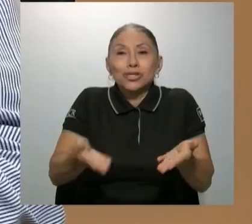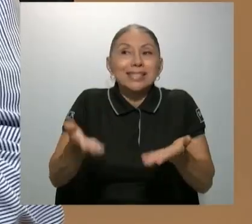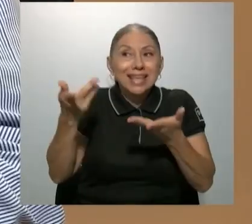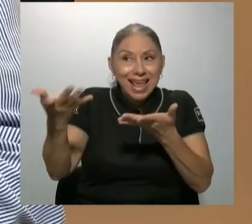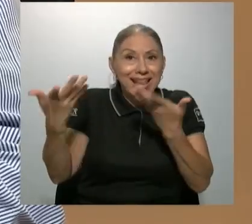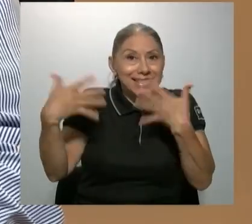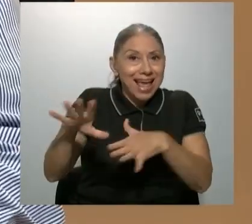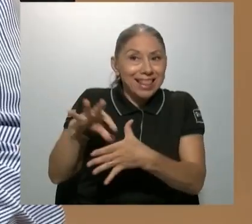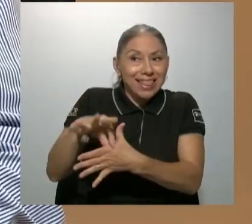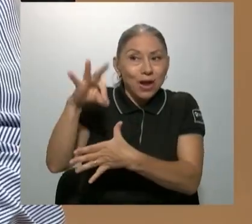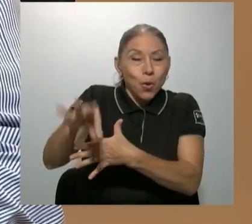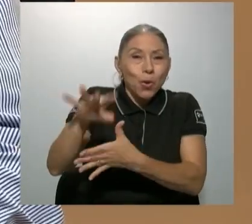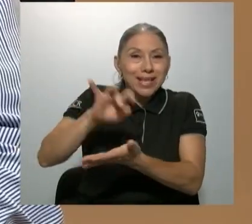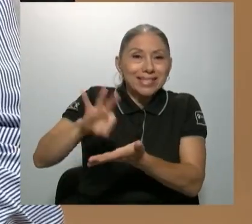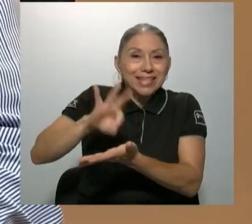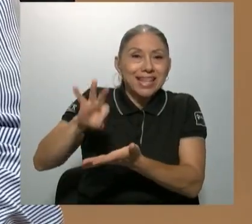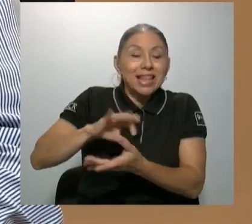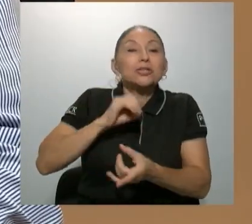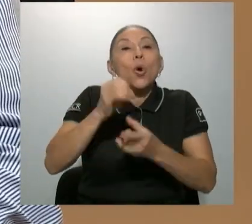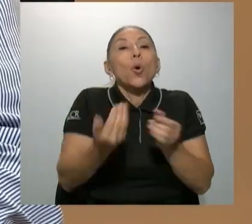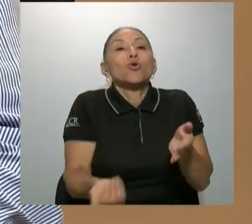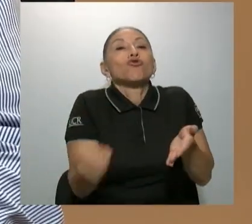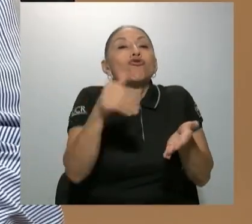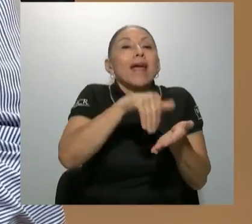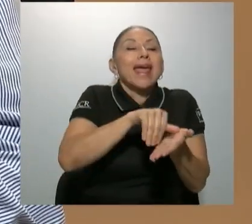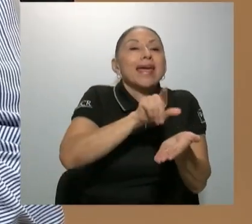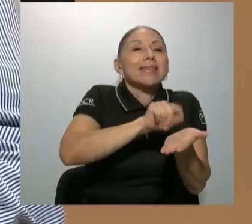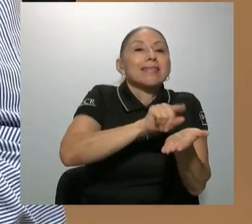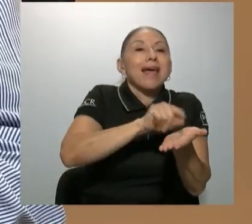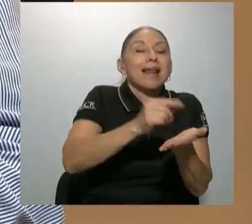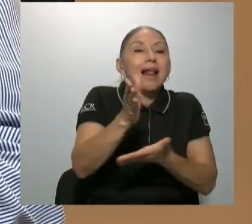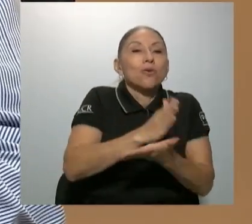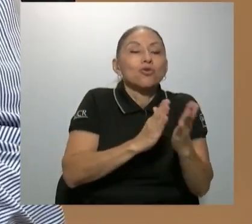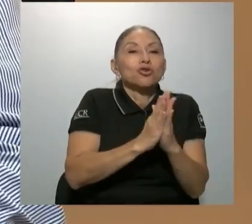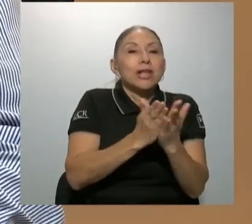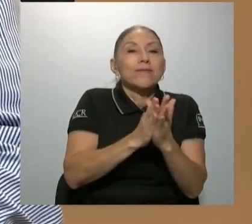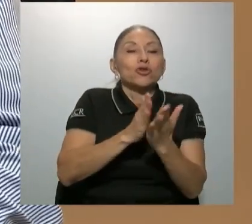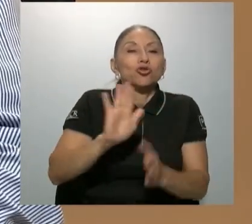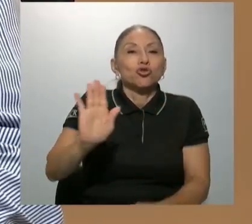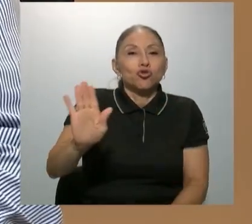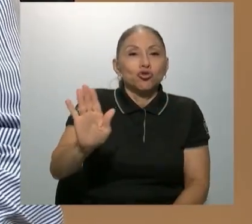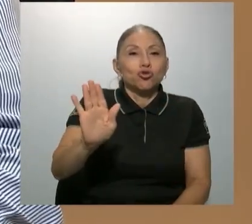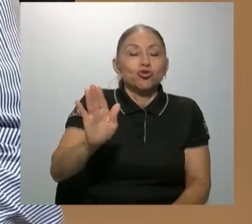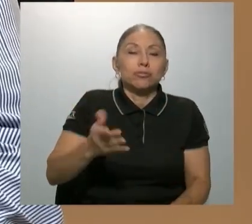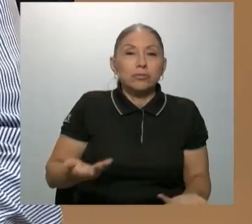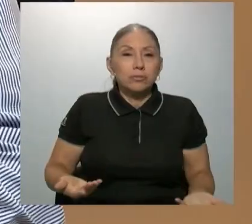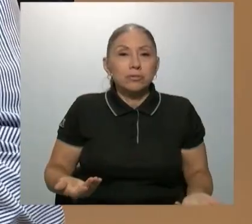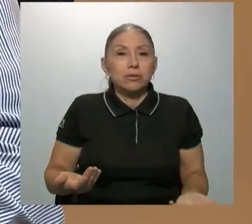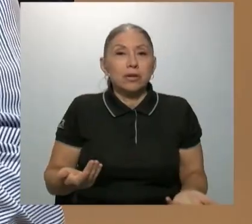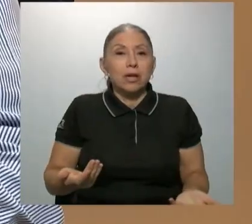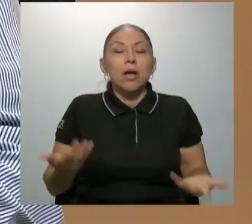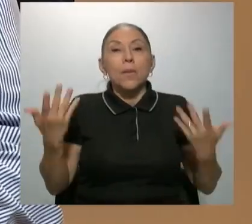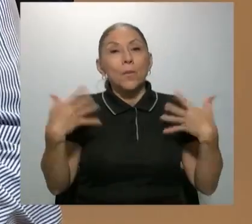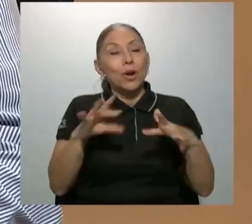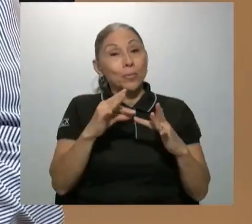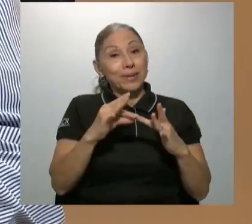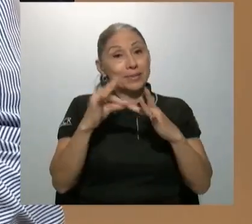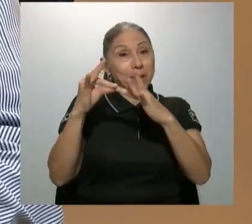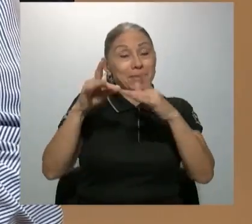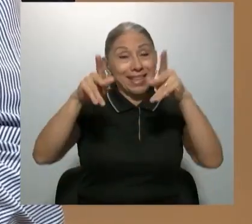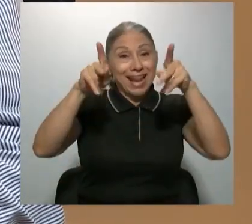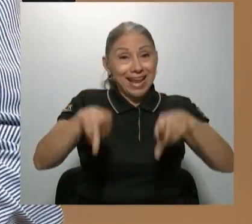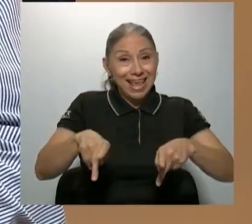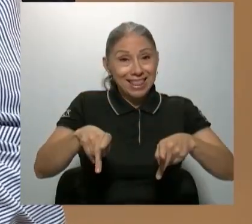o reeditar algunos de sus libros. Bueno, y deberíamos, sobre todo la gente que está en el